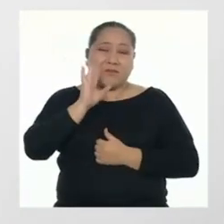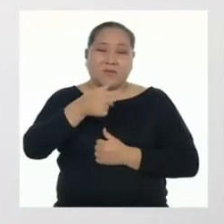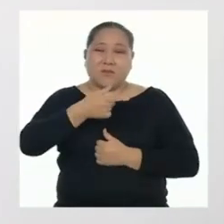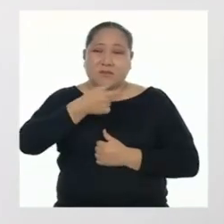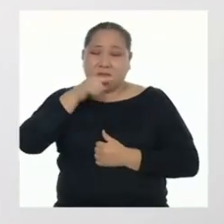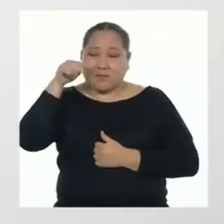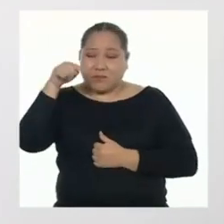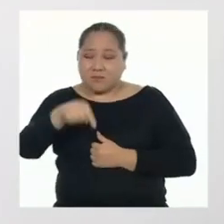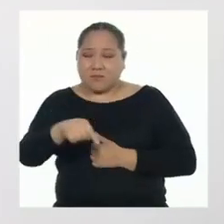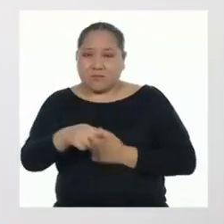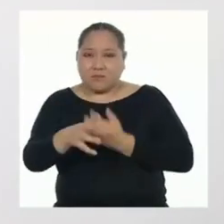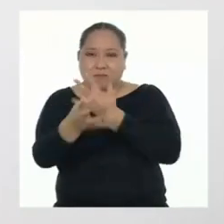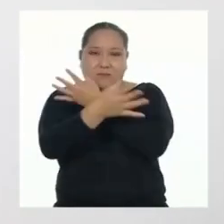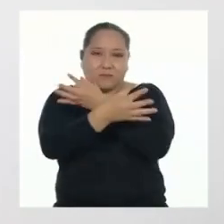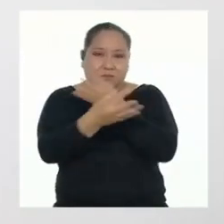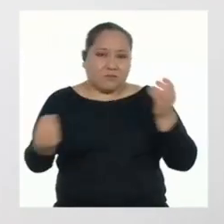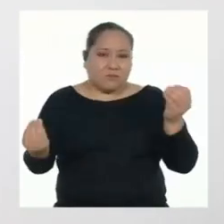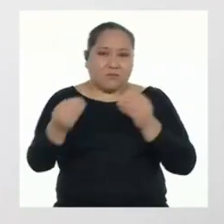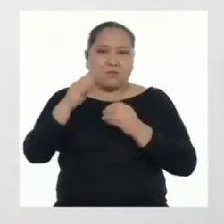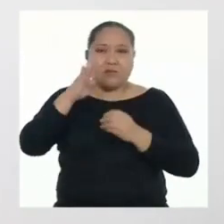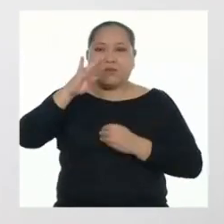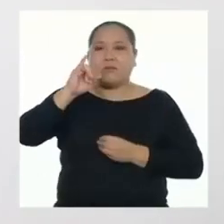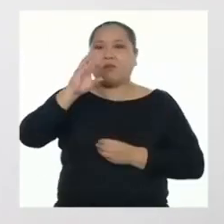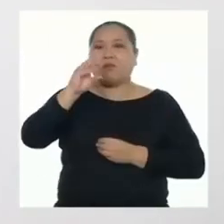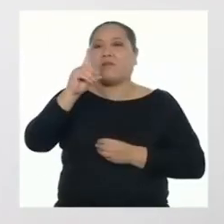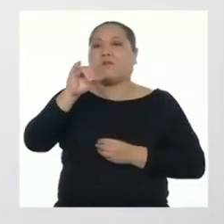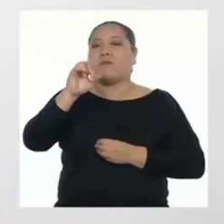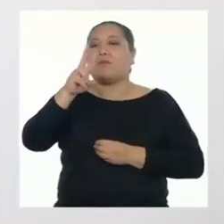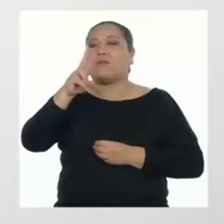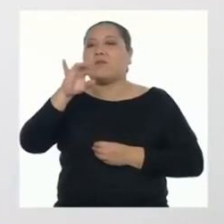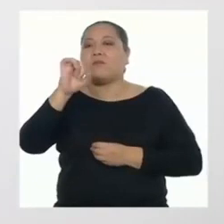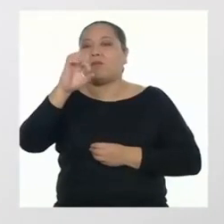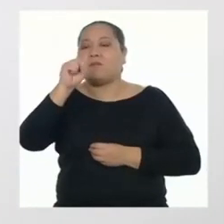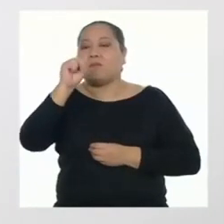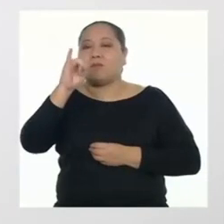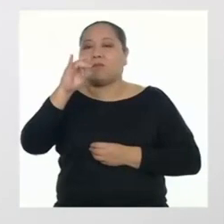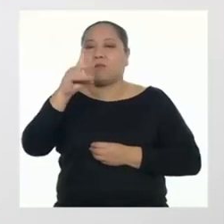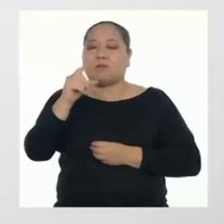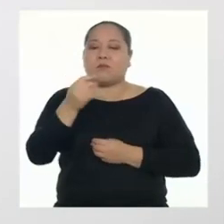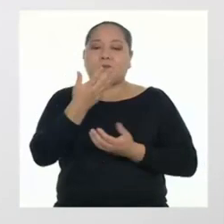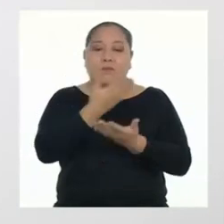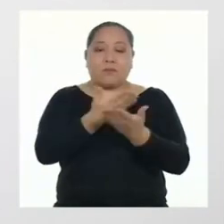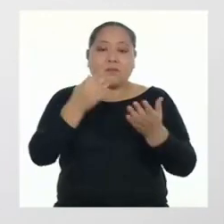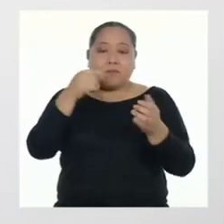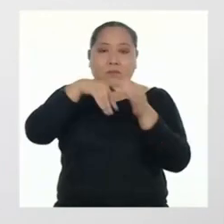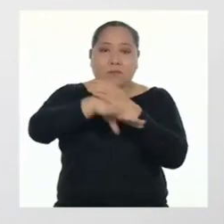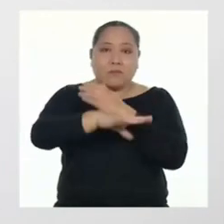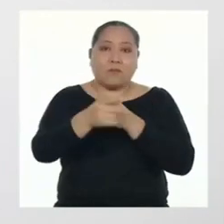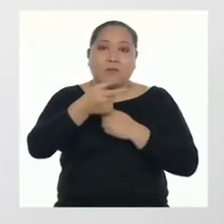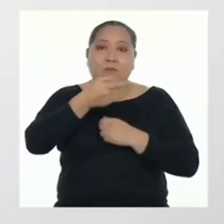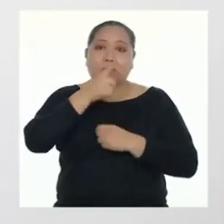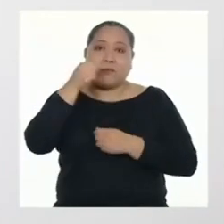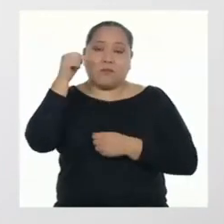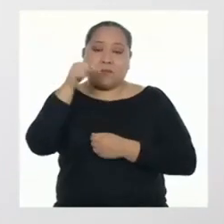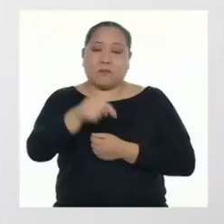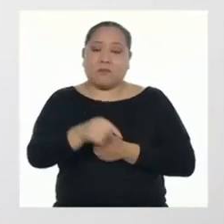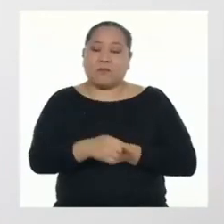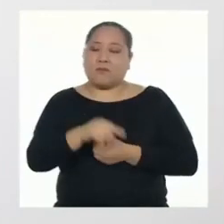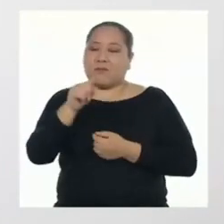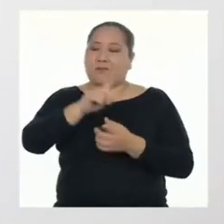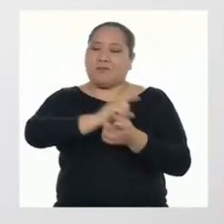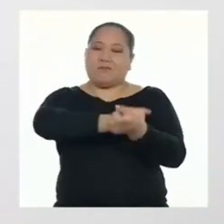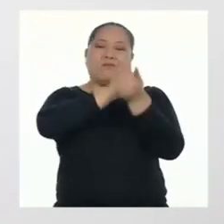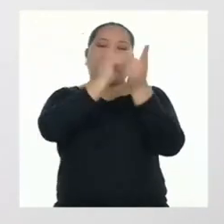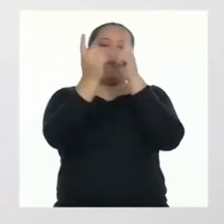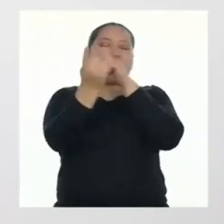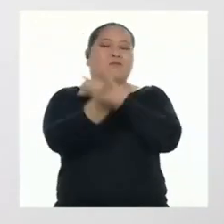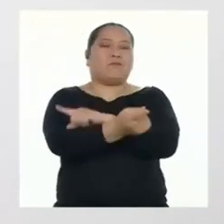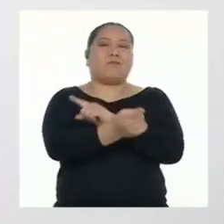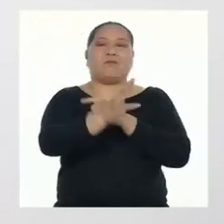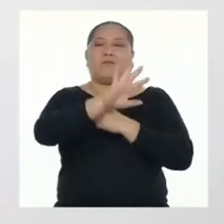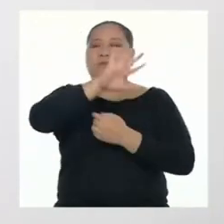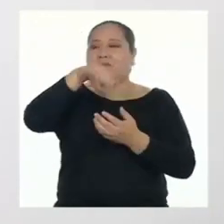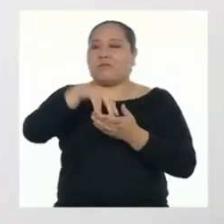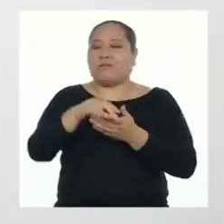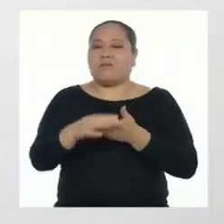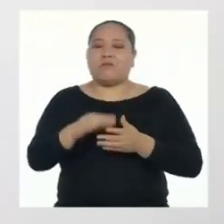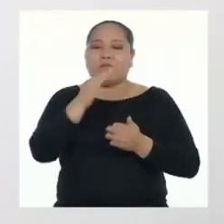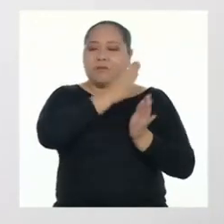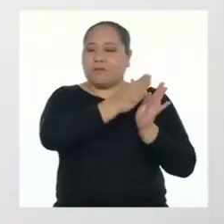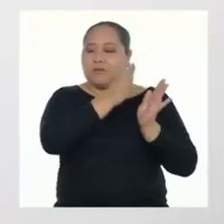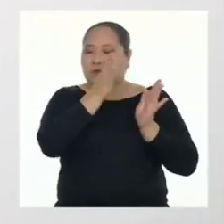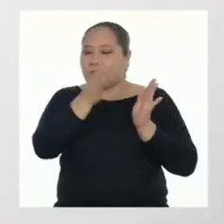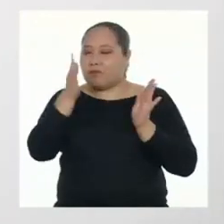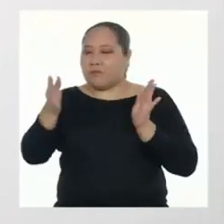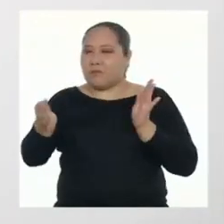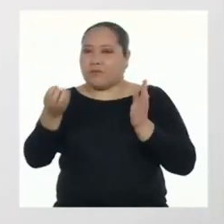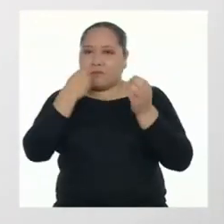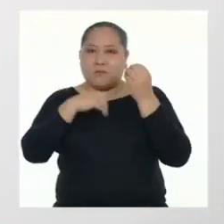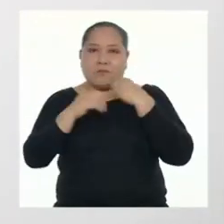la desaparición de la biodiversidad y los ecosistemas acuáticos. De esta manera, altera toda la cadena alimentaria. Formalmente,